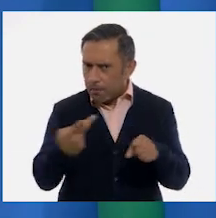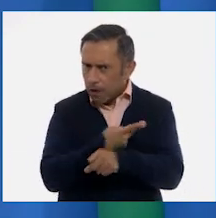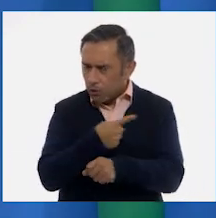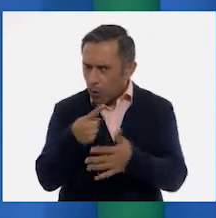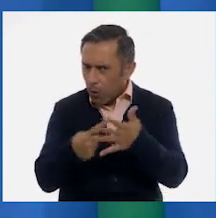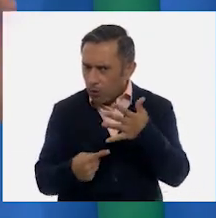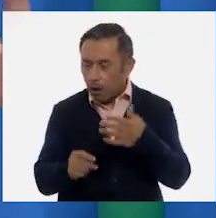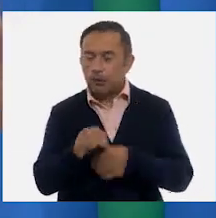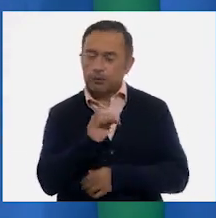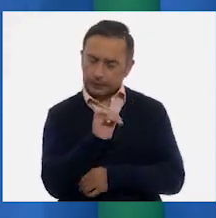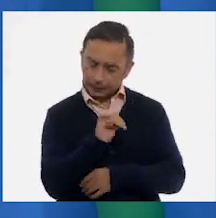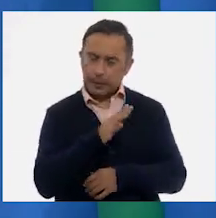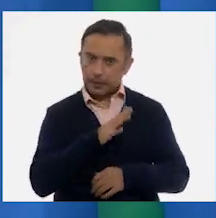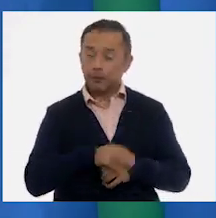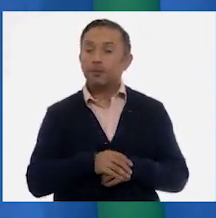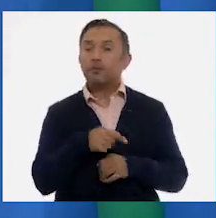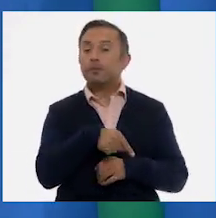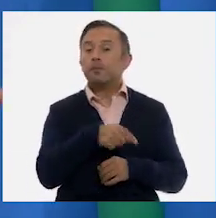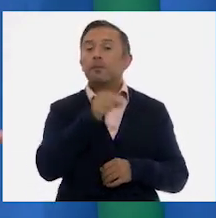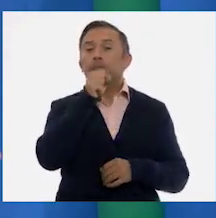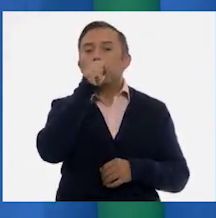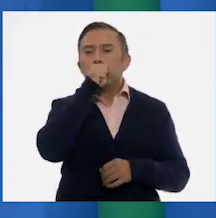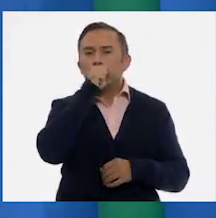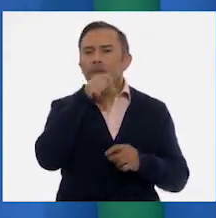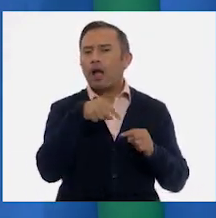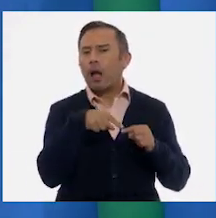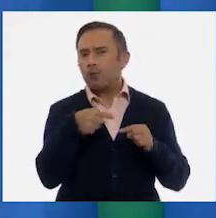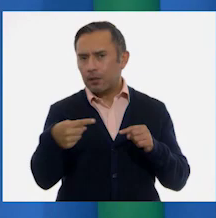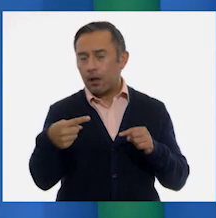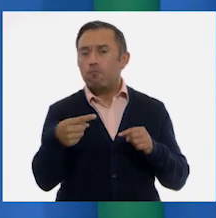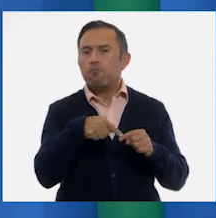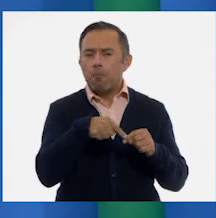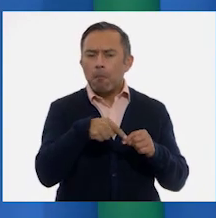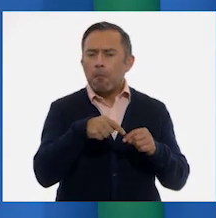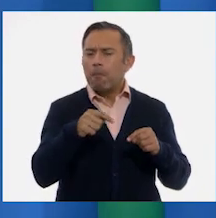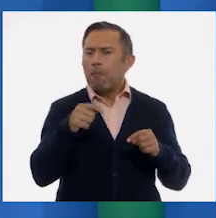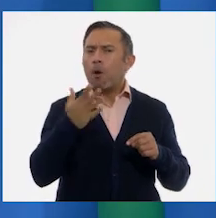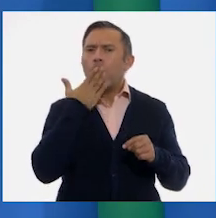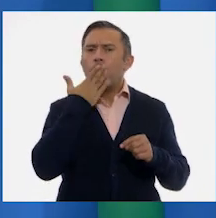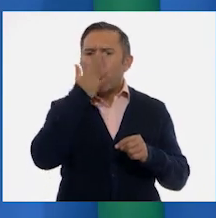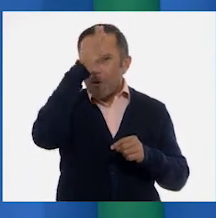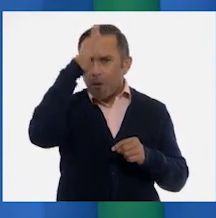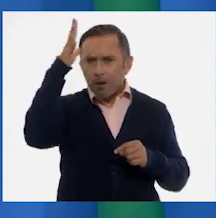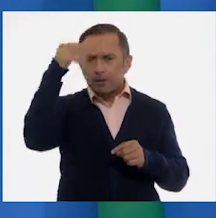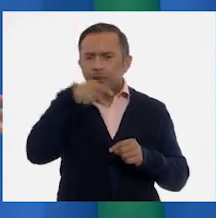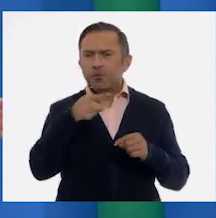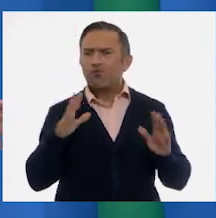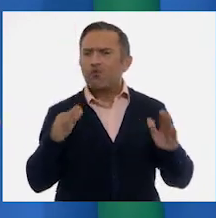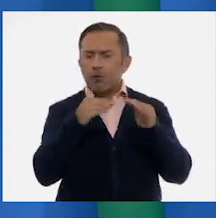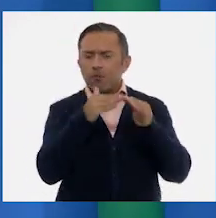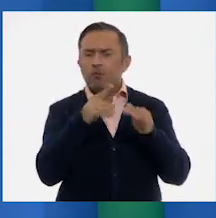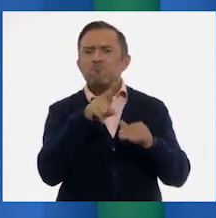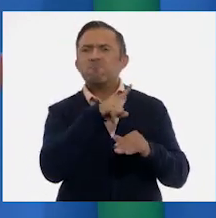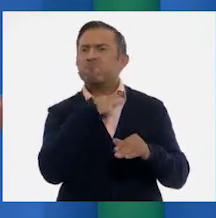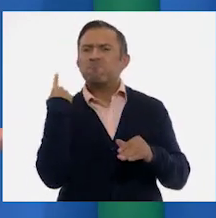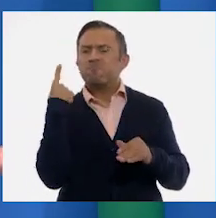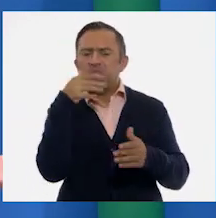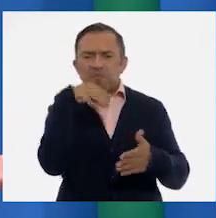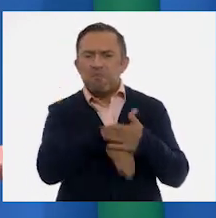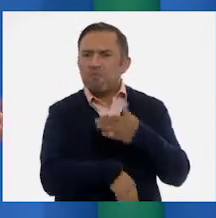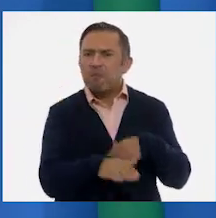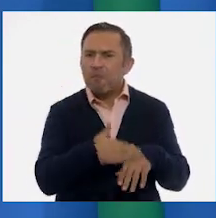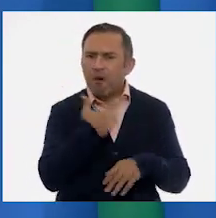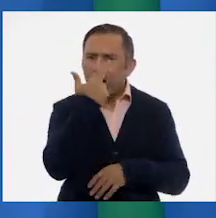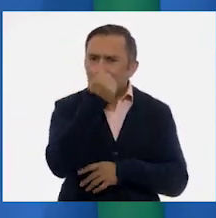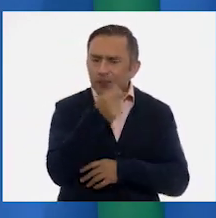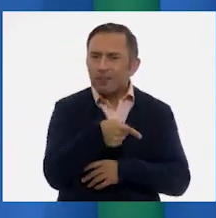Al igual que hubo varias causas que explican por qué perdieron los mexicas, la derrota también provocó muchas cosas en distintos